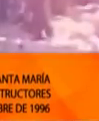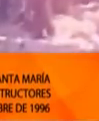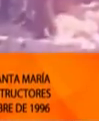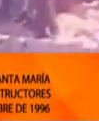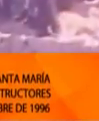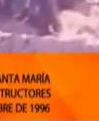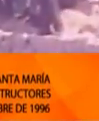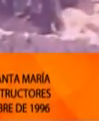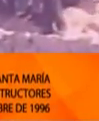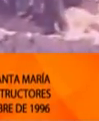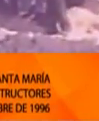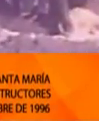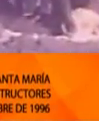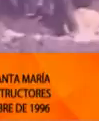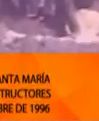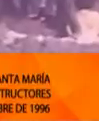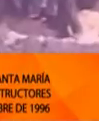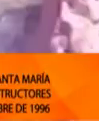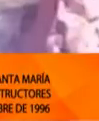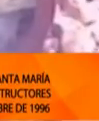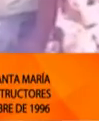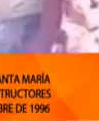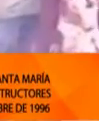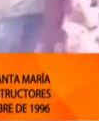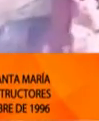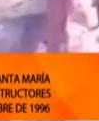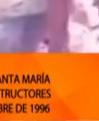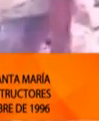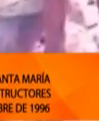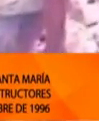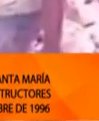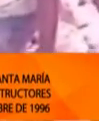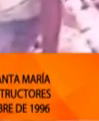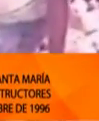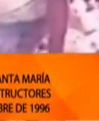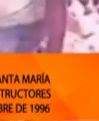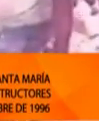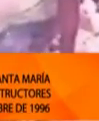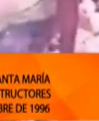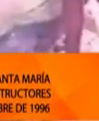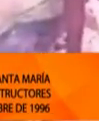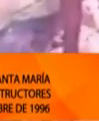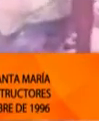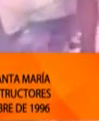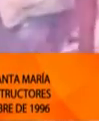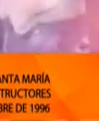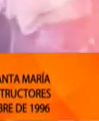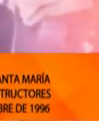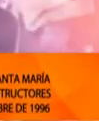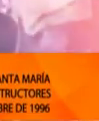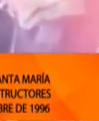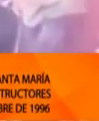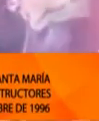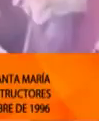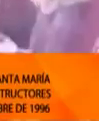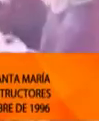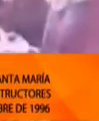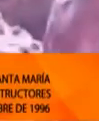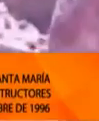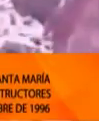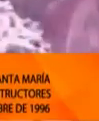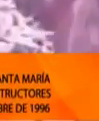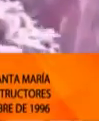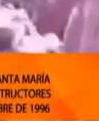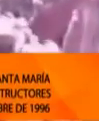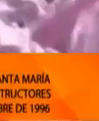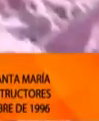de habitaciones para el turismo y que será una fuente de riqueza enorme para nuestro país. Gracias a